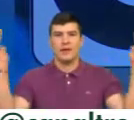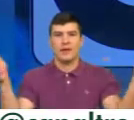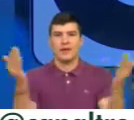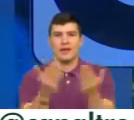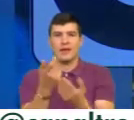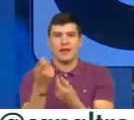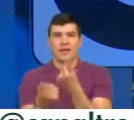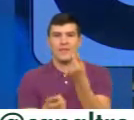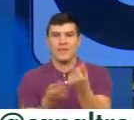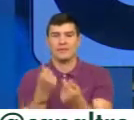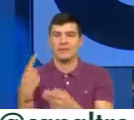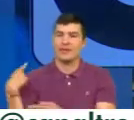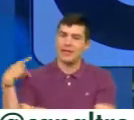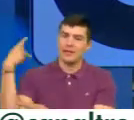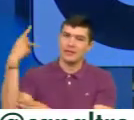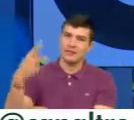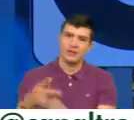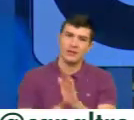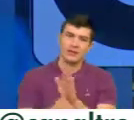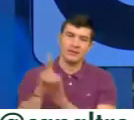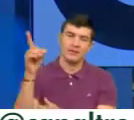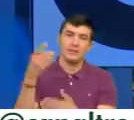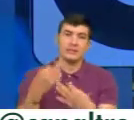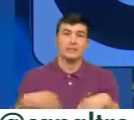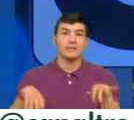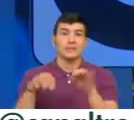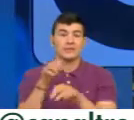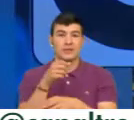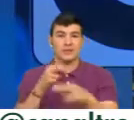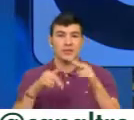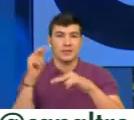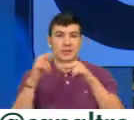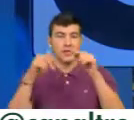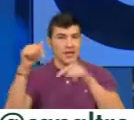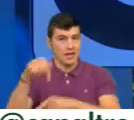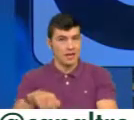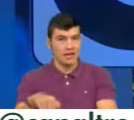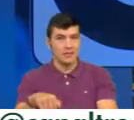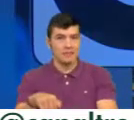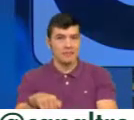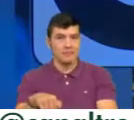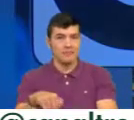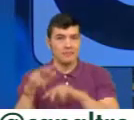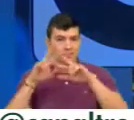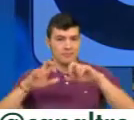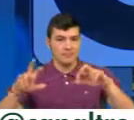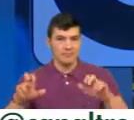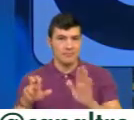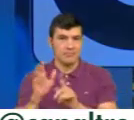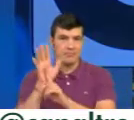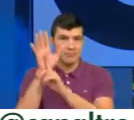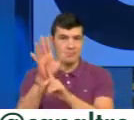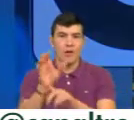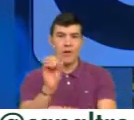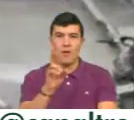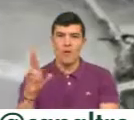La historia y el desarrollo de esta importante mega obra aquí en nuestra unidad investigativa de Oriente Noticias.